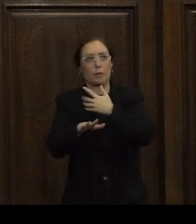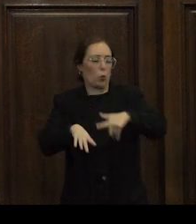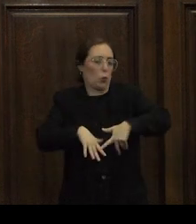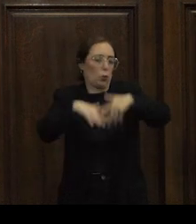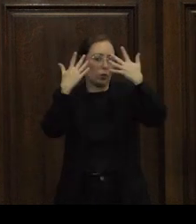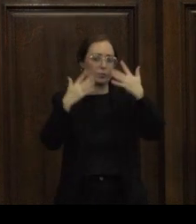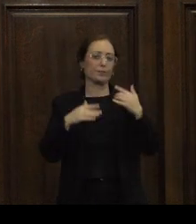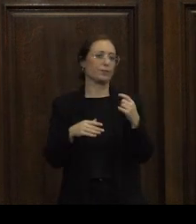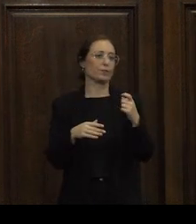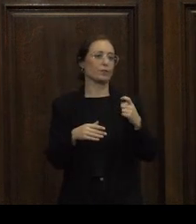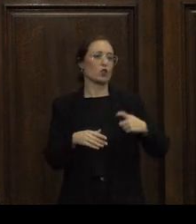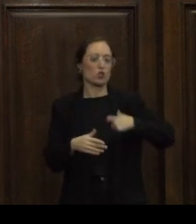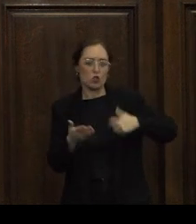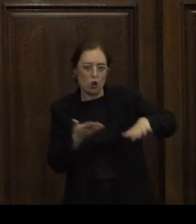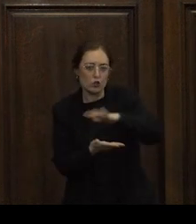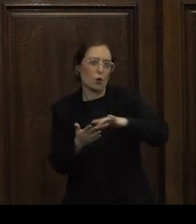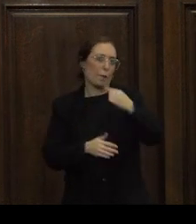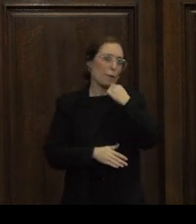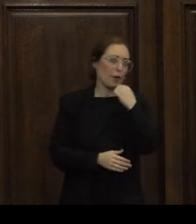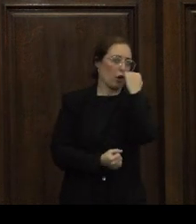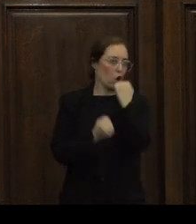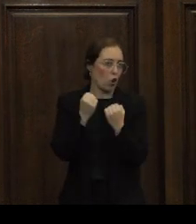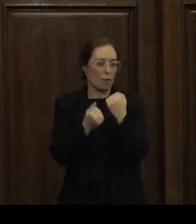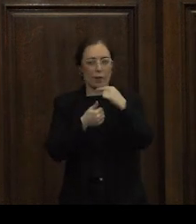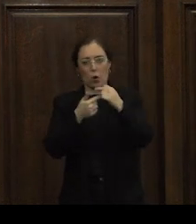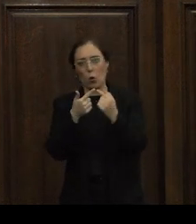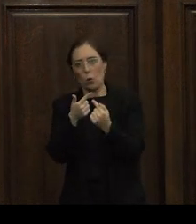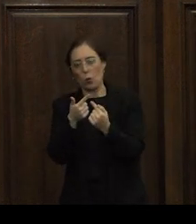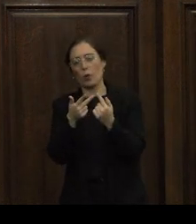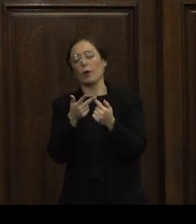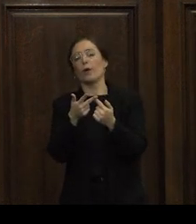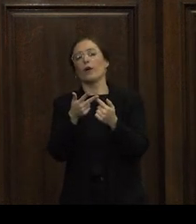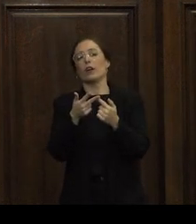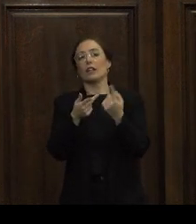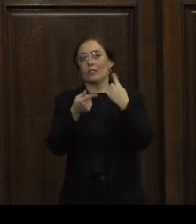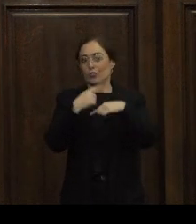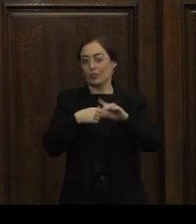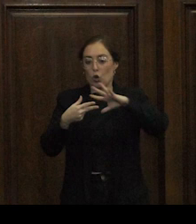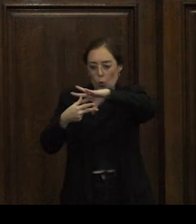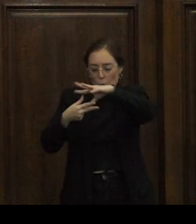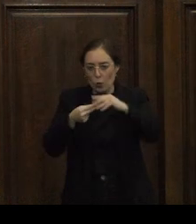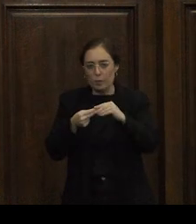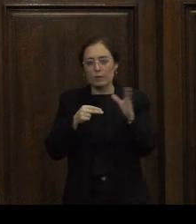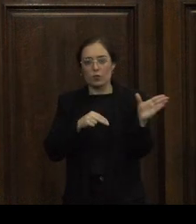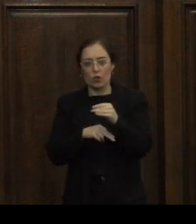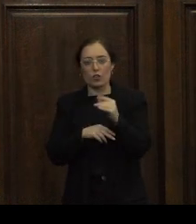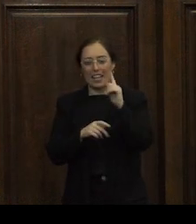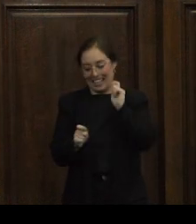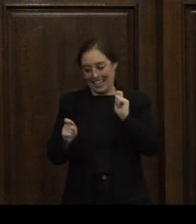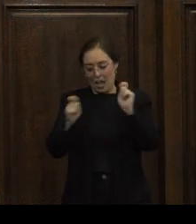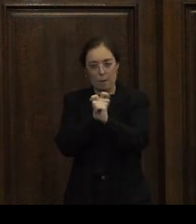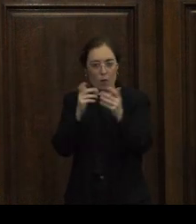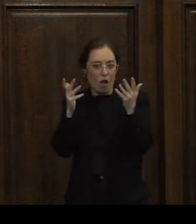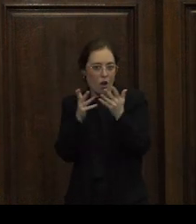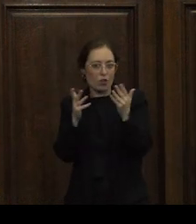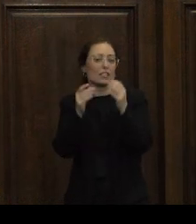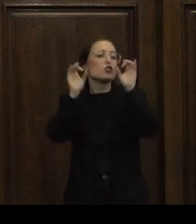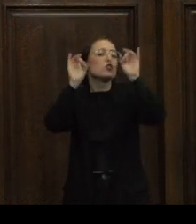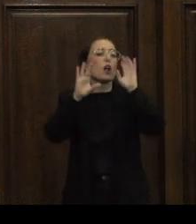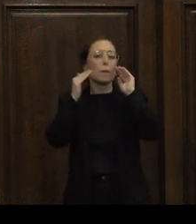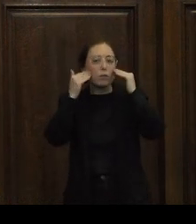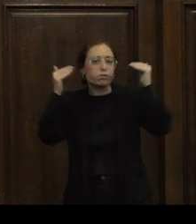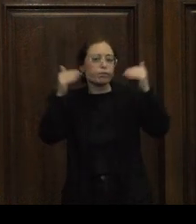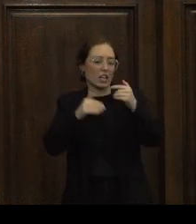tipo, socioculturales, políticos, económicos, de modo que el cambio en el plano exclusivamente